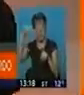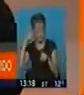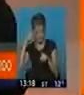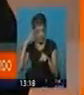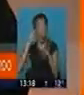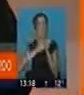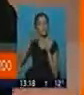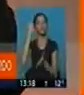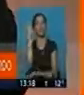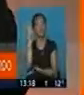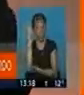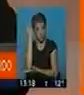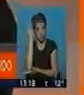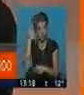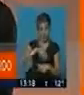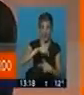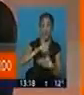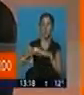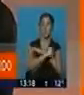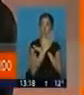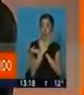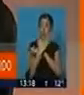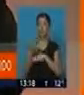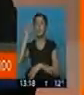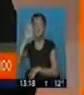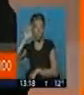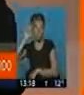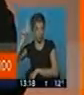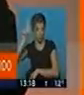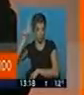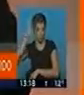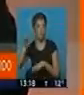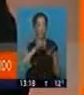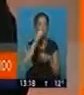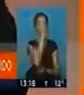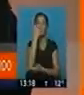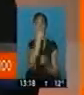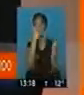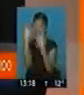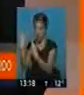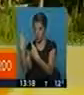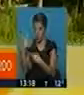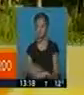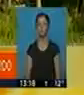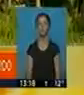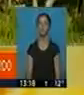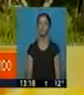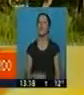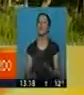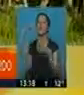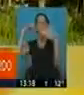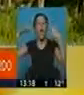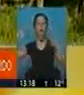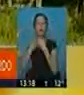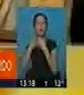procesos económicos que se estaban dando en la región y los que se daban en Europa. Sí. ¿De en qué momento estábamos? El tema de los acuerdos de libre